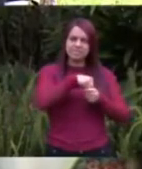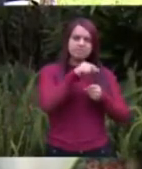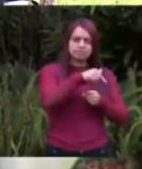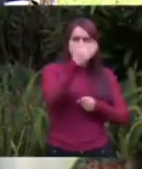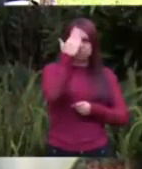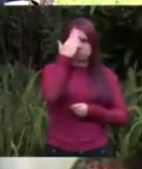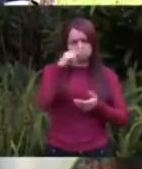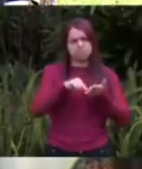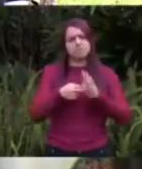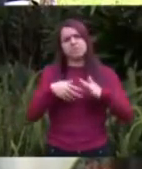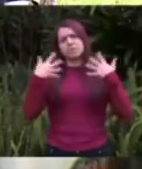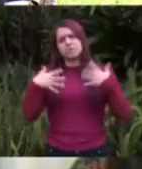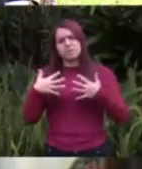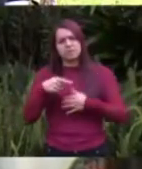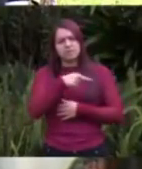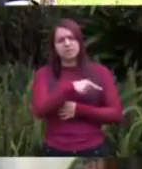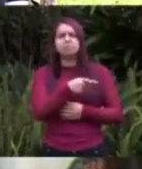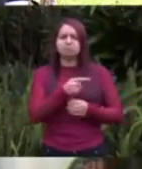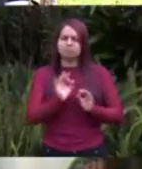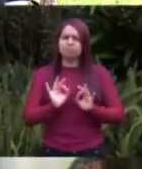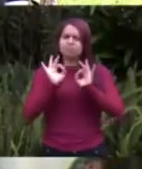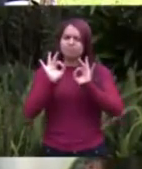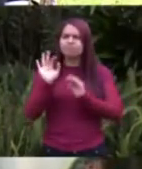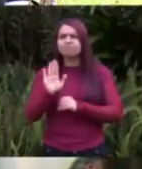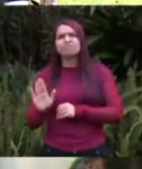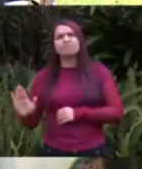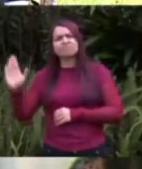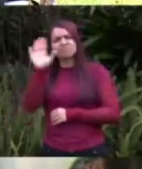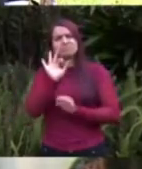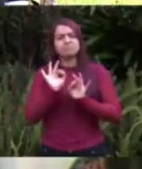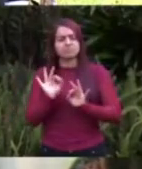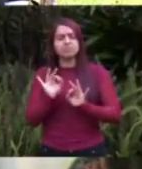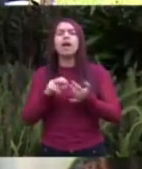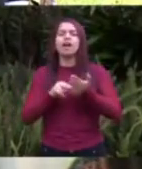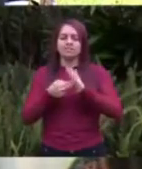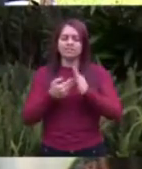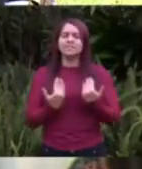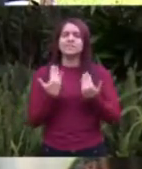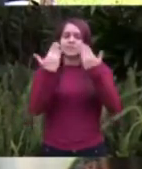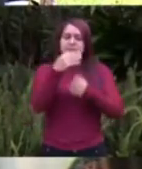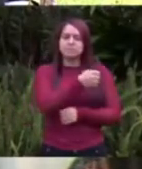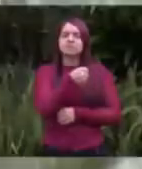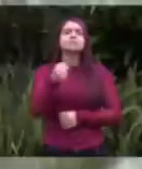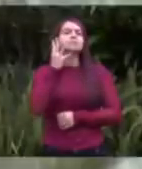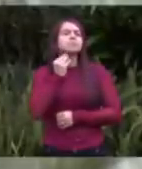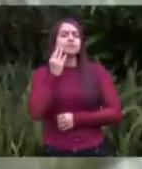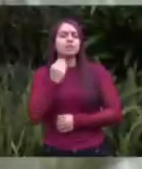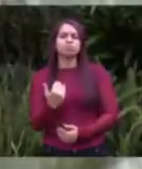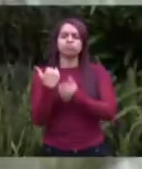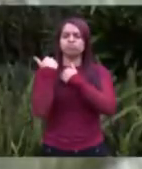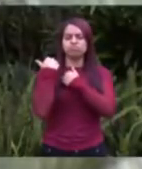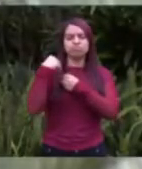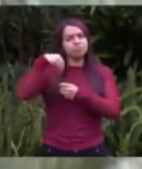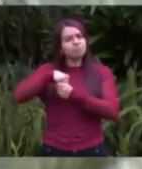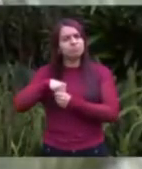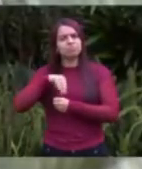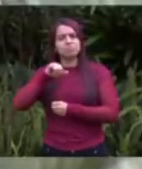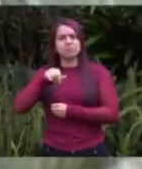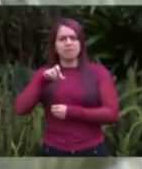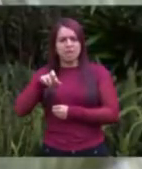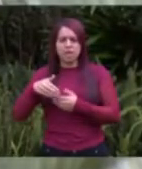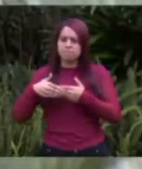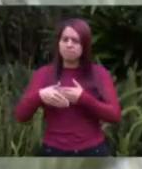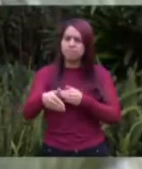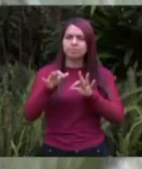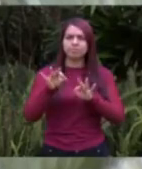de las más progresistas de la región, lo que es un activo esencial para afrontar los nuevos retos que le esperan a la jurisdicción para la